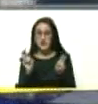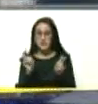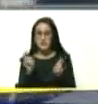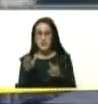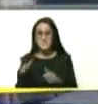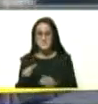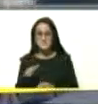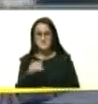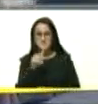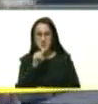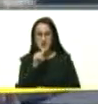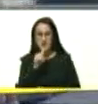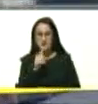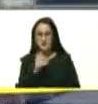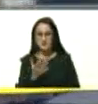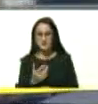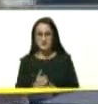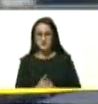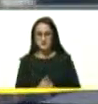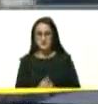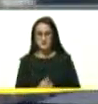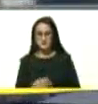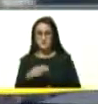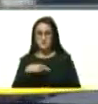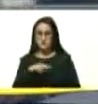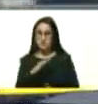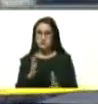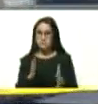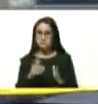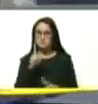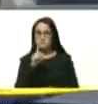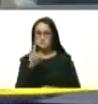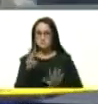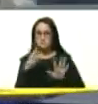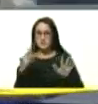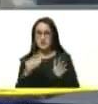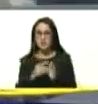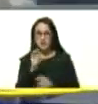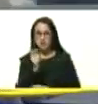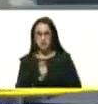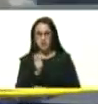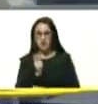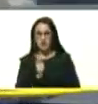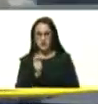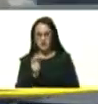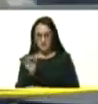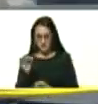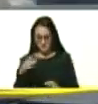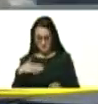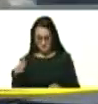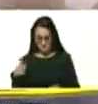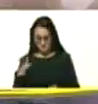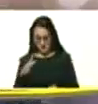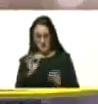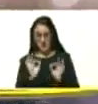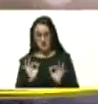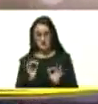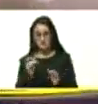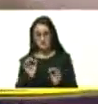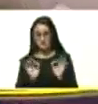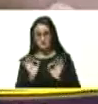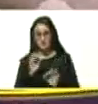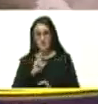marítimo, que tenemos enorme potencialidad, nosotros estamos alrededor de 118.000 toneladas de captura pesquera. Estas